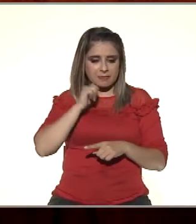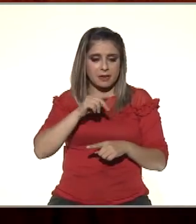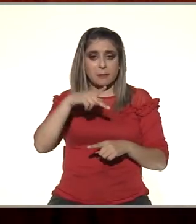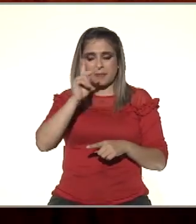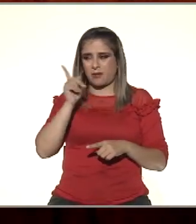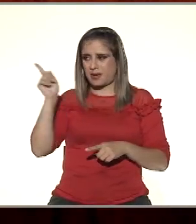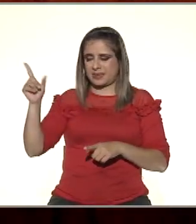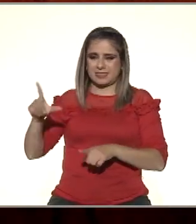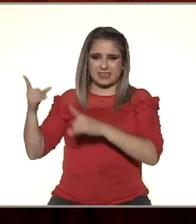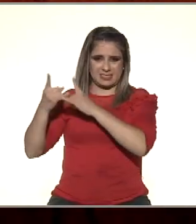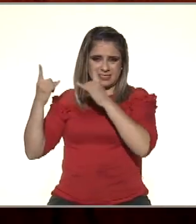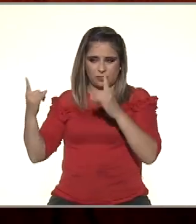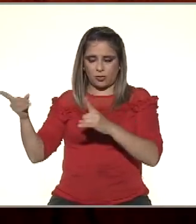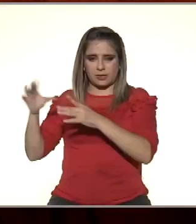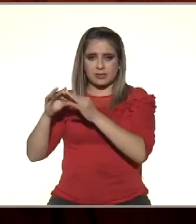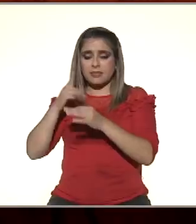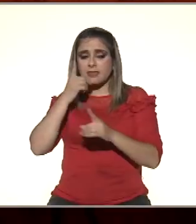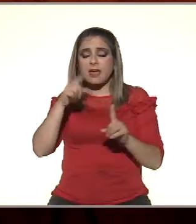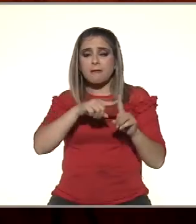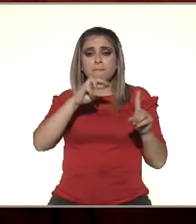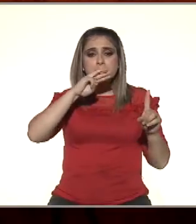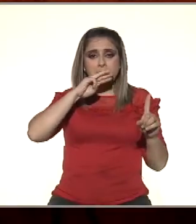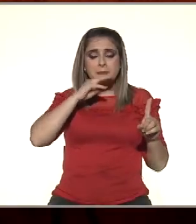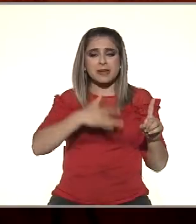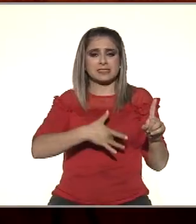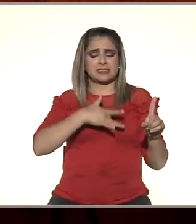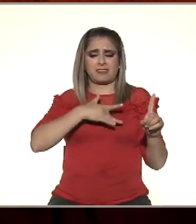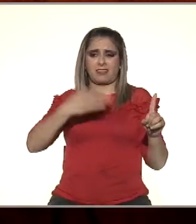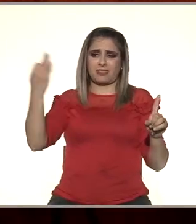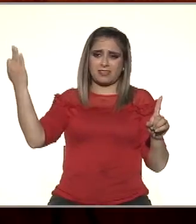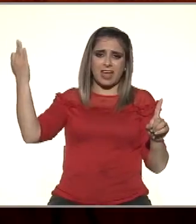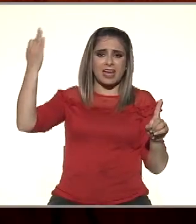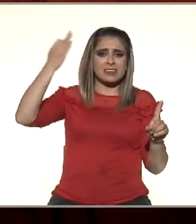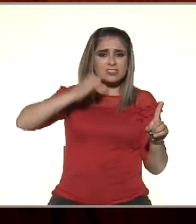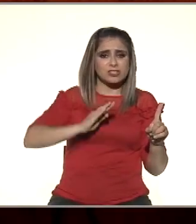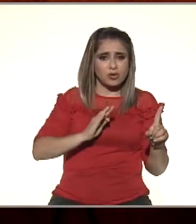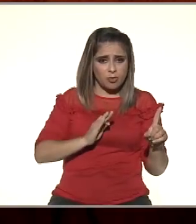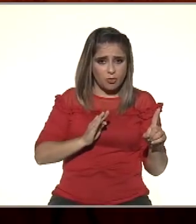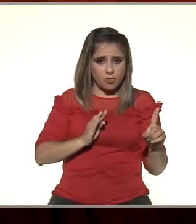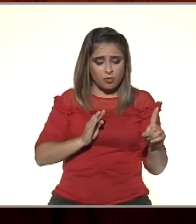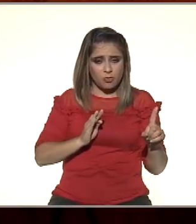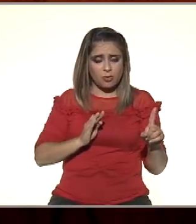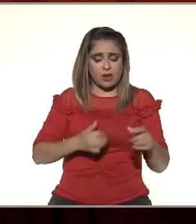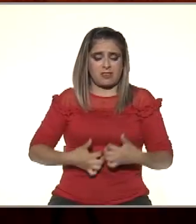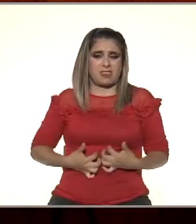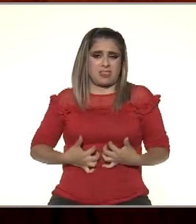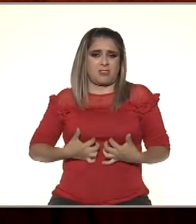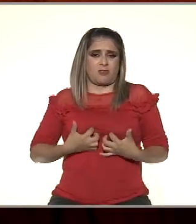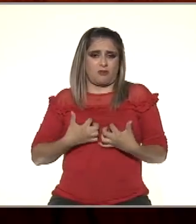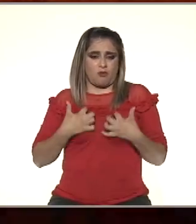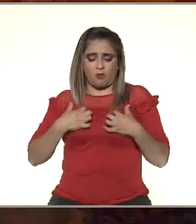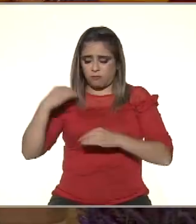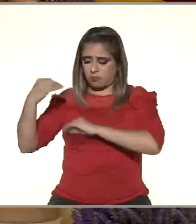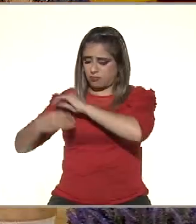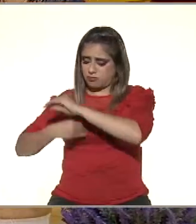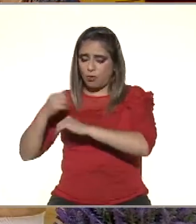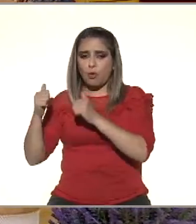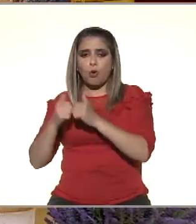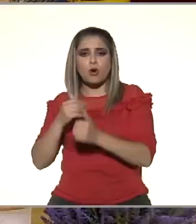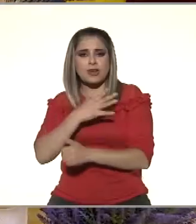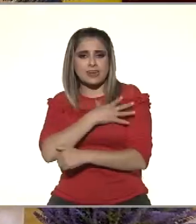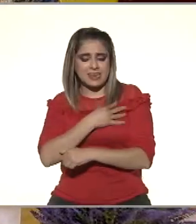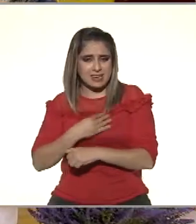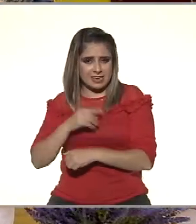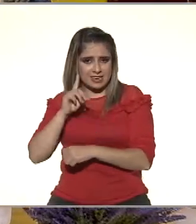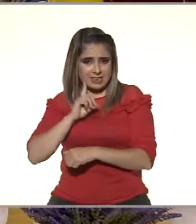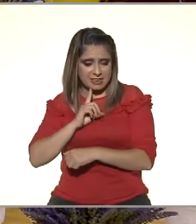el testimonio fue que la mamá se sintió traicionada y entonces se enojó o peleó con la hija. Creo